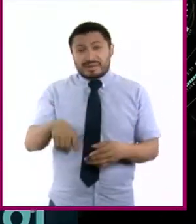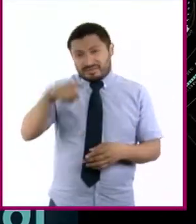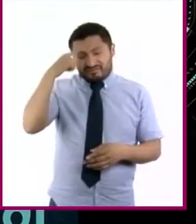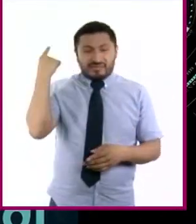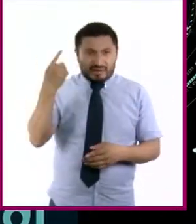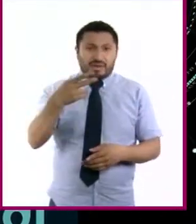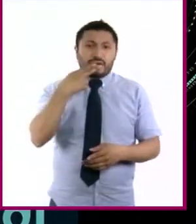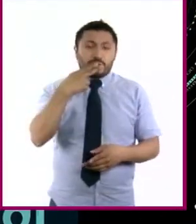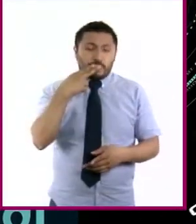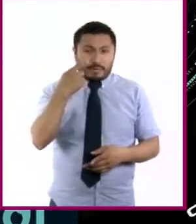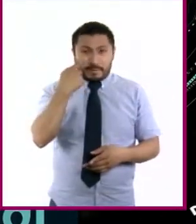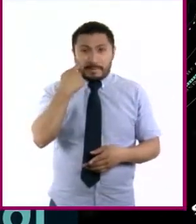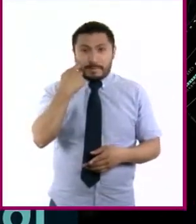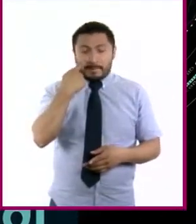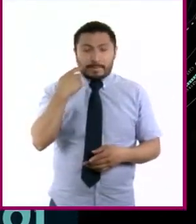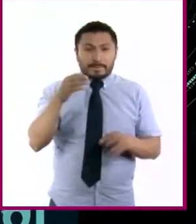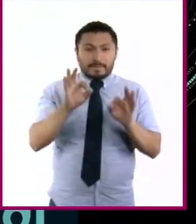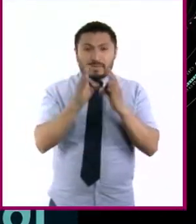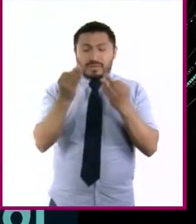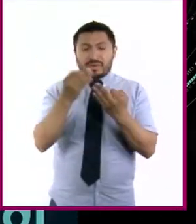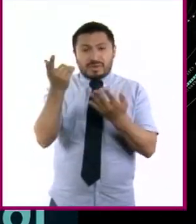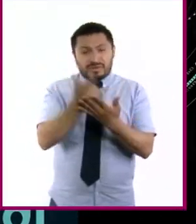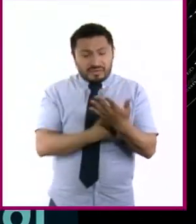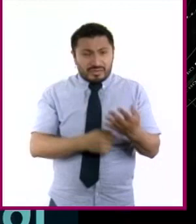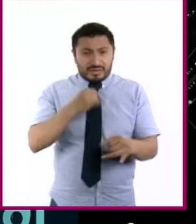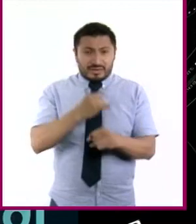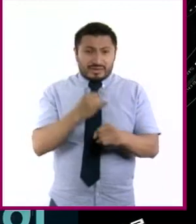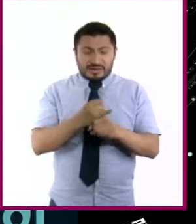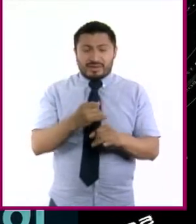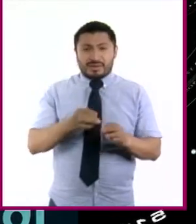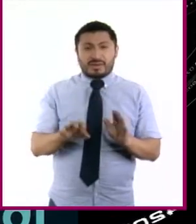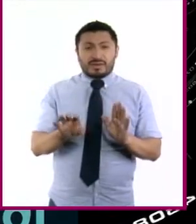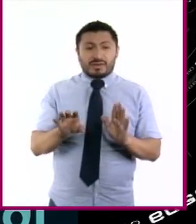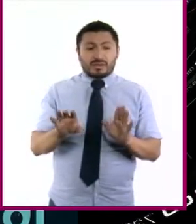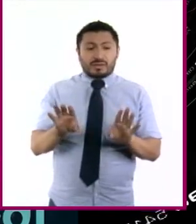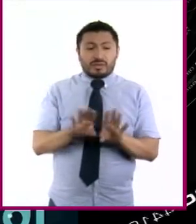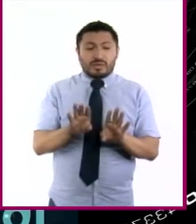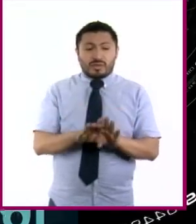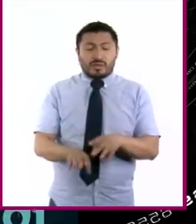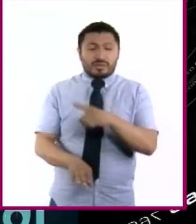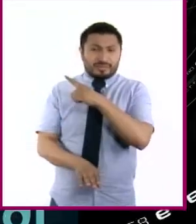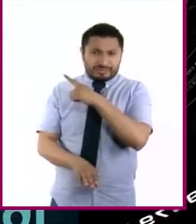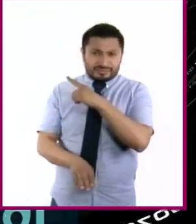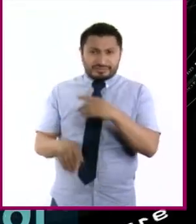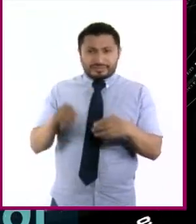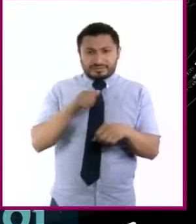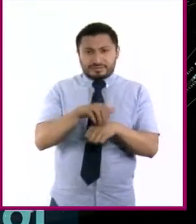usar formularios digitales, como lo indica el punto número 4.